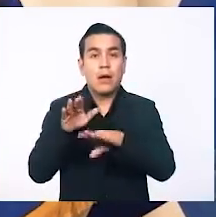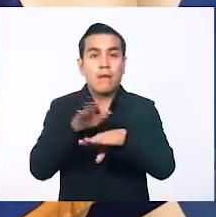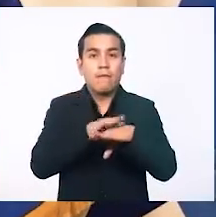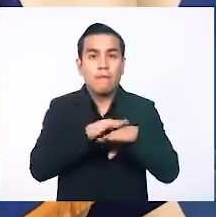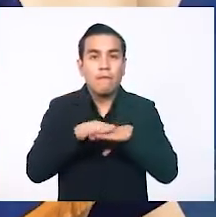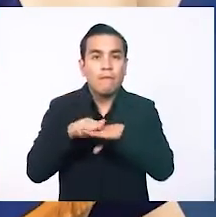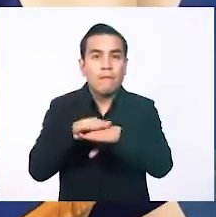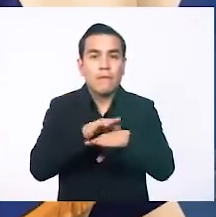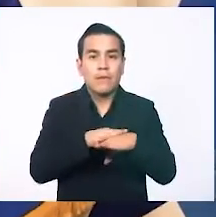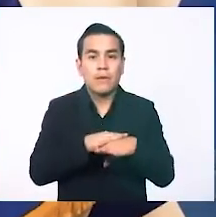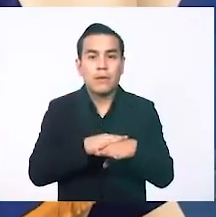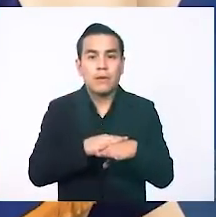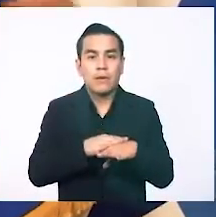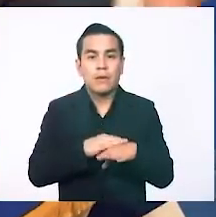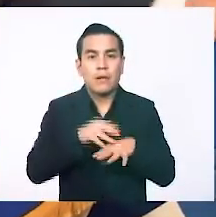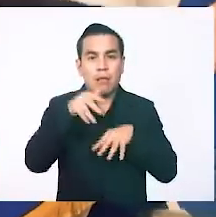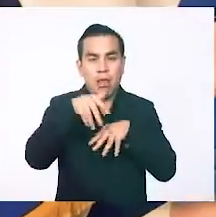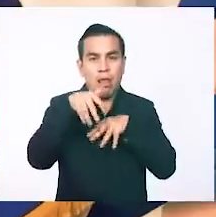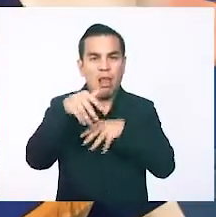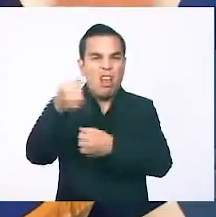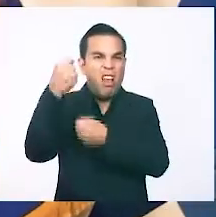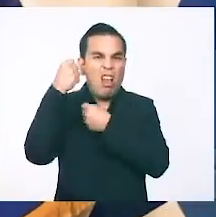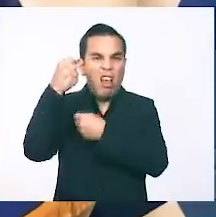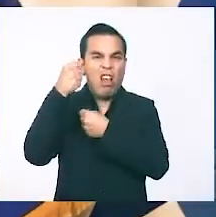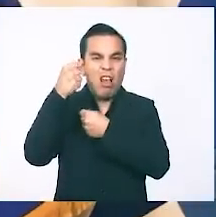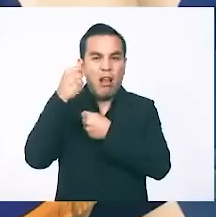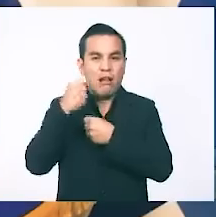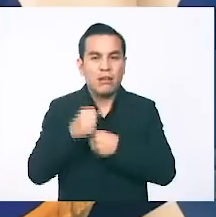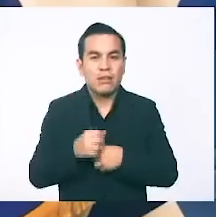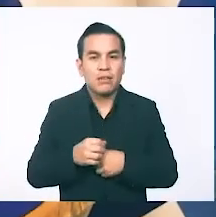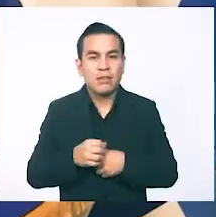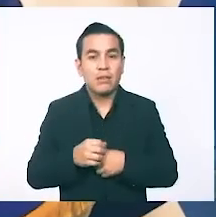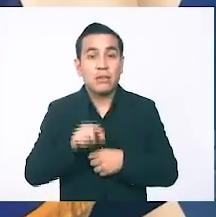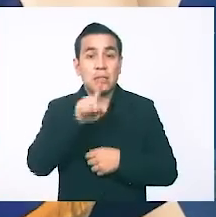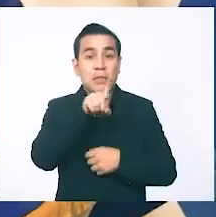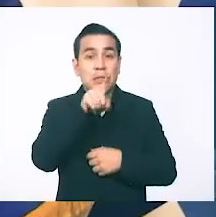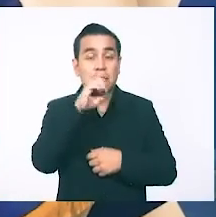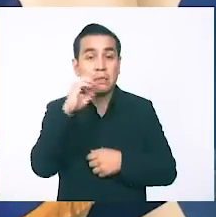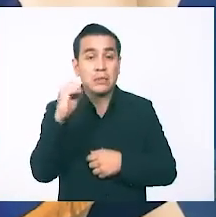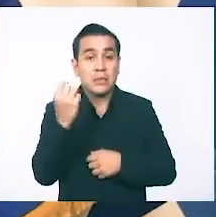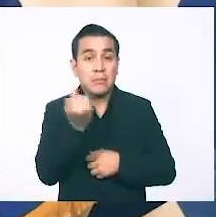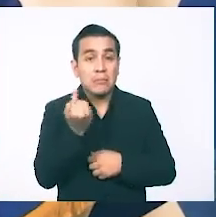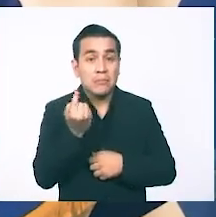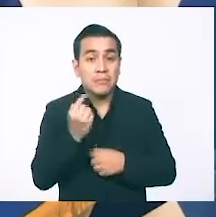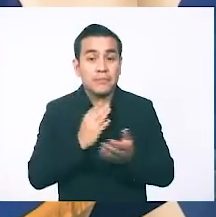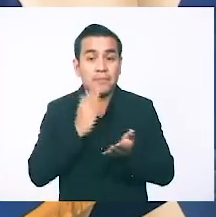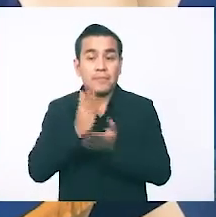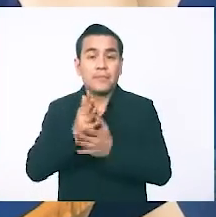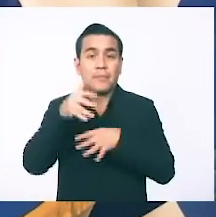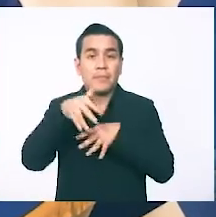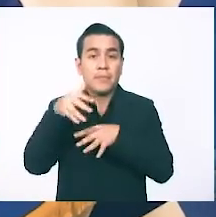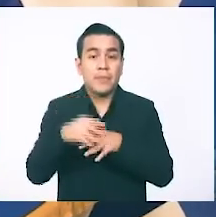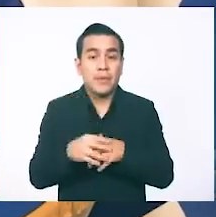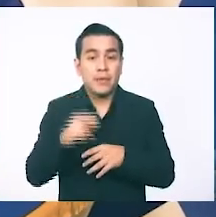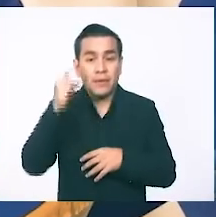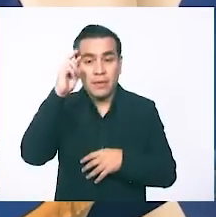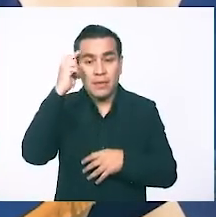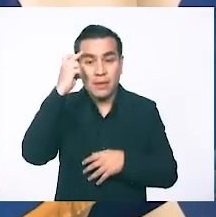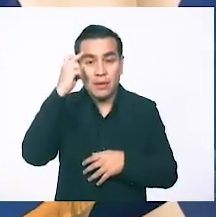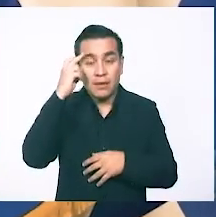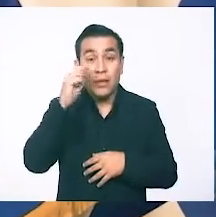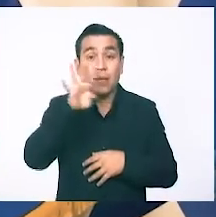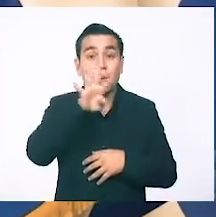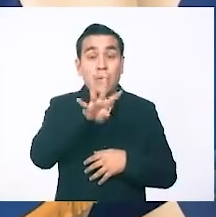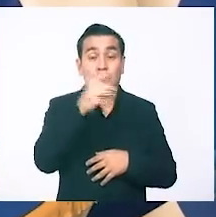una manifestación. Salen los líderes de las 26 organizaciones y llegaron 100 personas a la manifestación. O sea que cada organización social